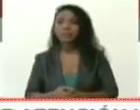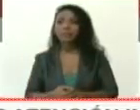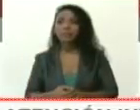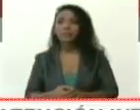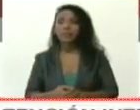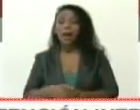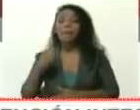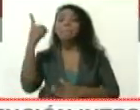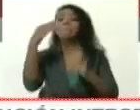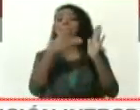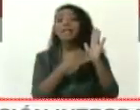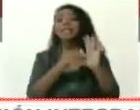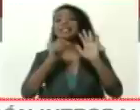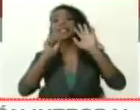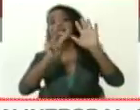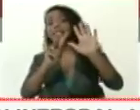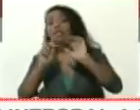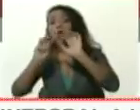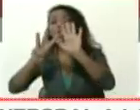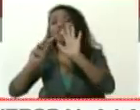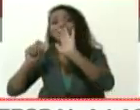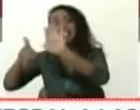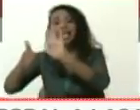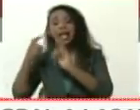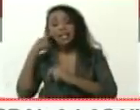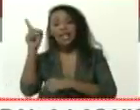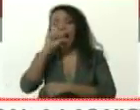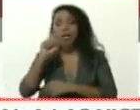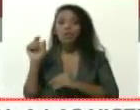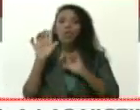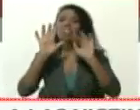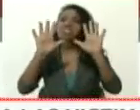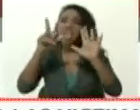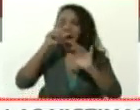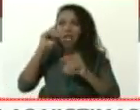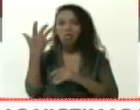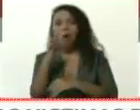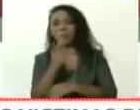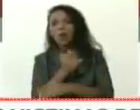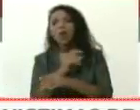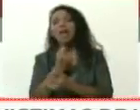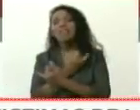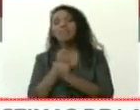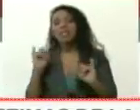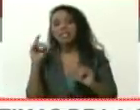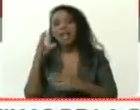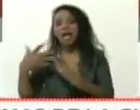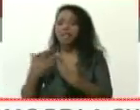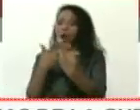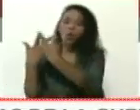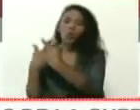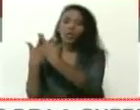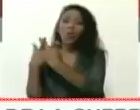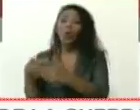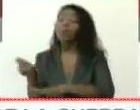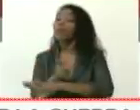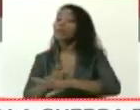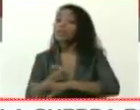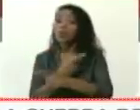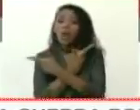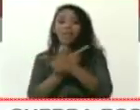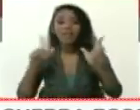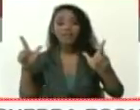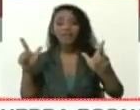en 1786, tenía 10 años de independencia de Estados Unidos, ya como nación libre,